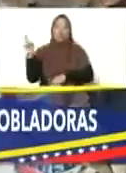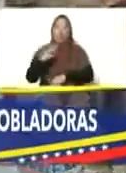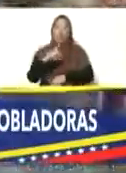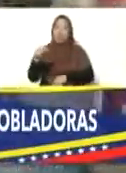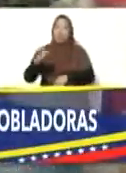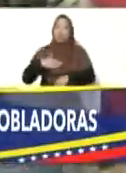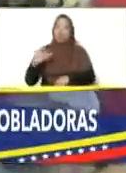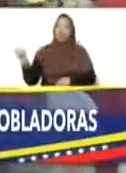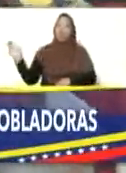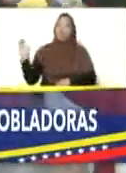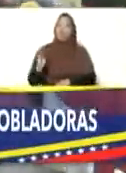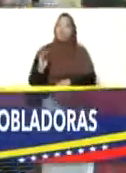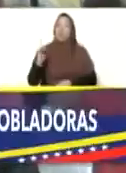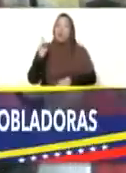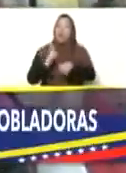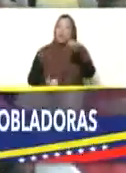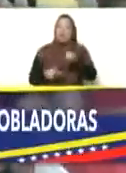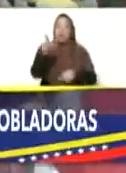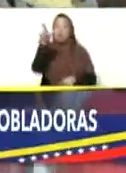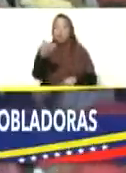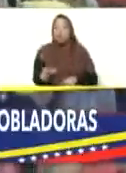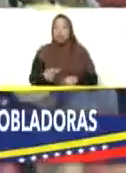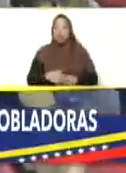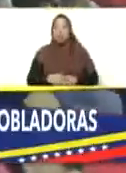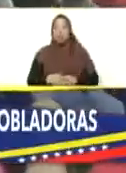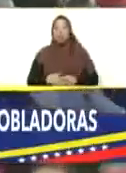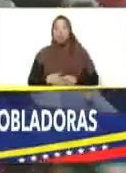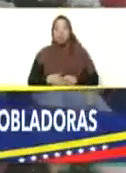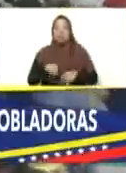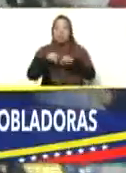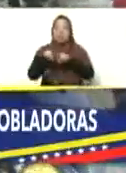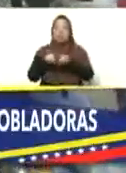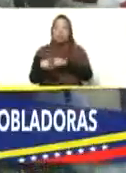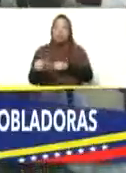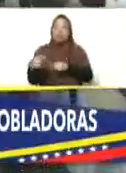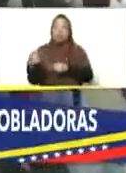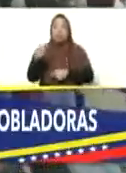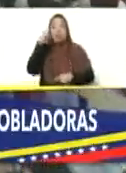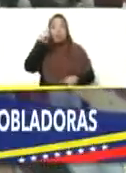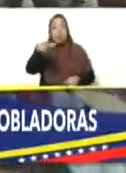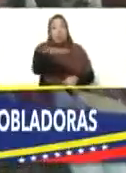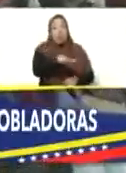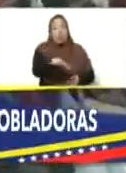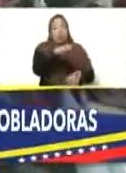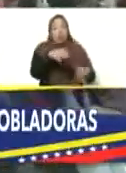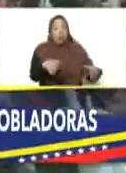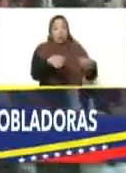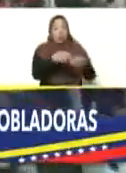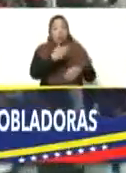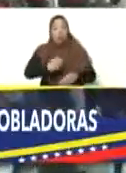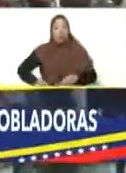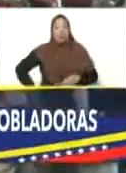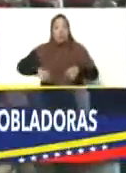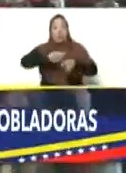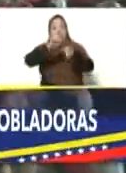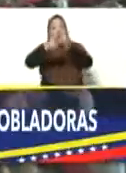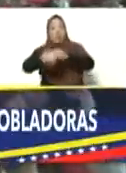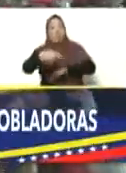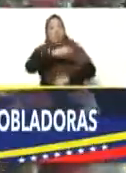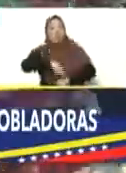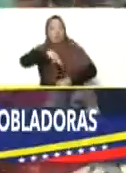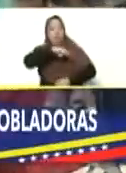como hay mucha gente que tiende a criminalizar cada vez que el pueblo se quiere lo único que presidente no es que van a cambiar ministros no